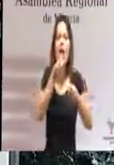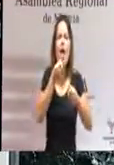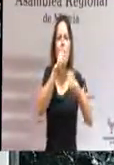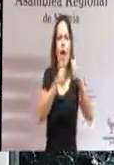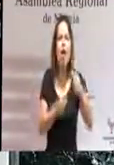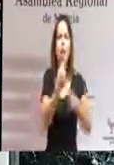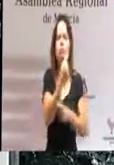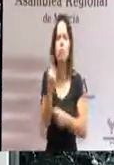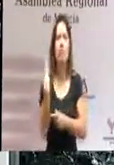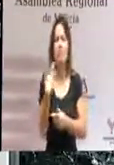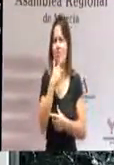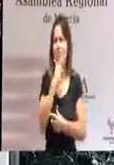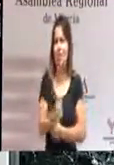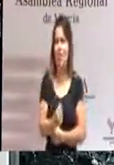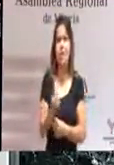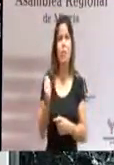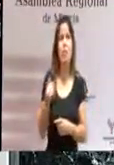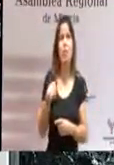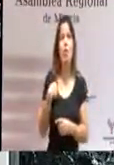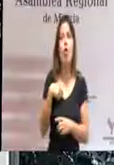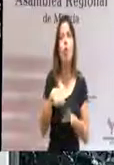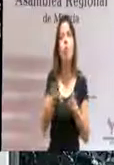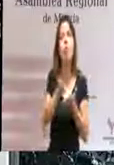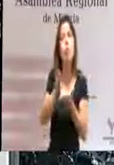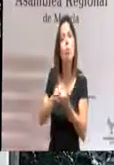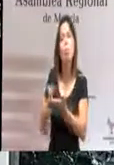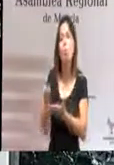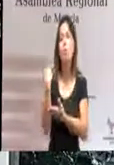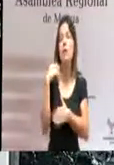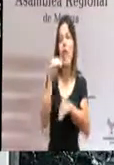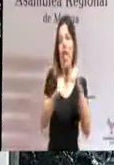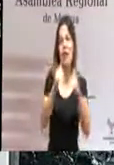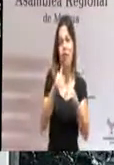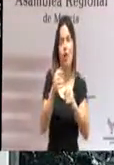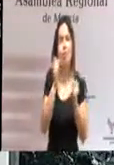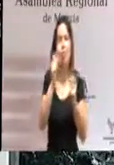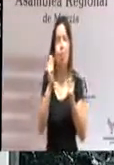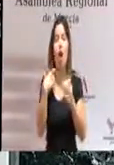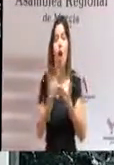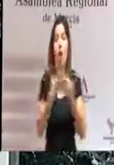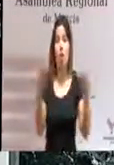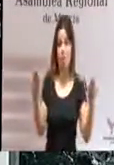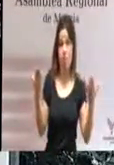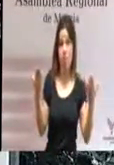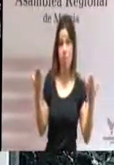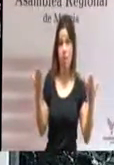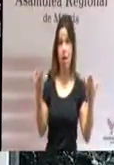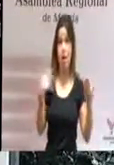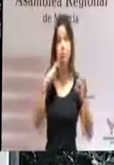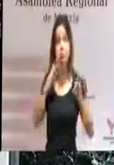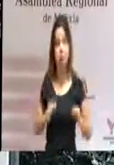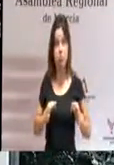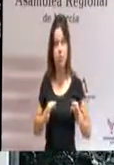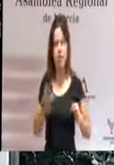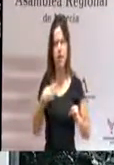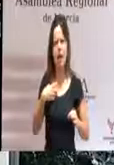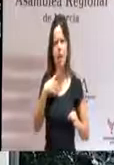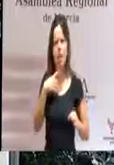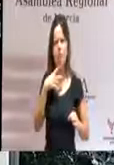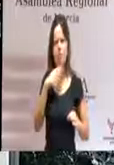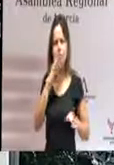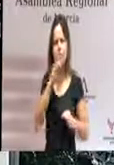es tan sencillo como el que se extrae de las pasadas elecciones. Confianza, rigor, credibilidad